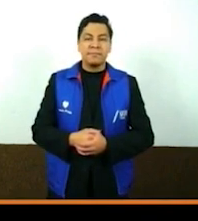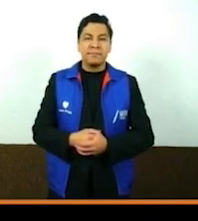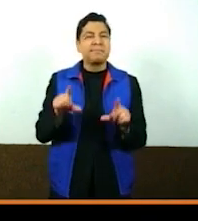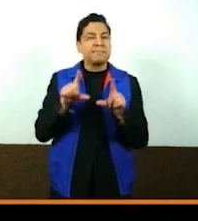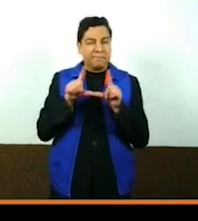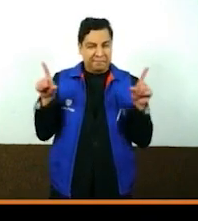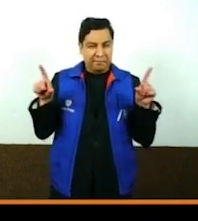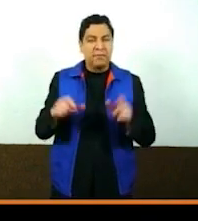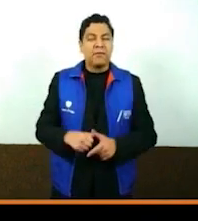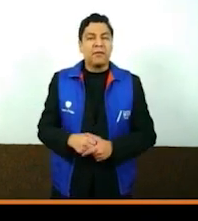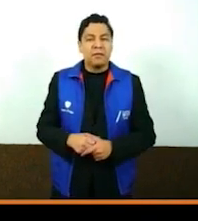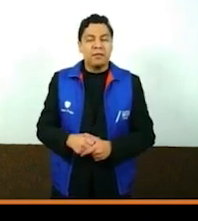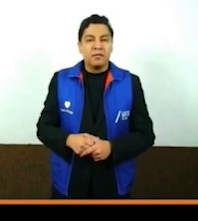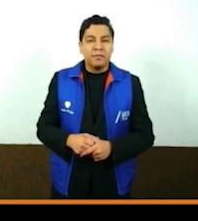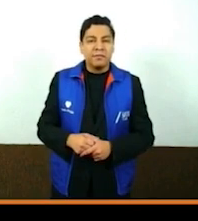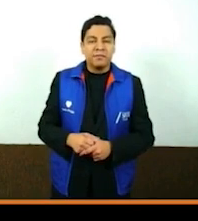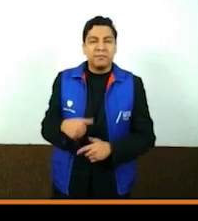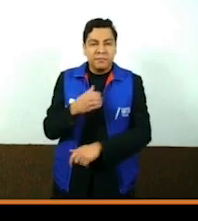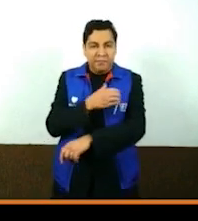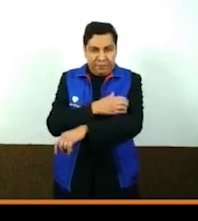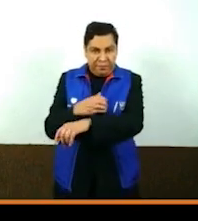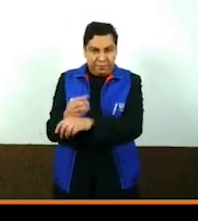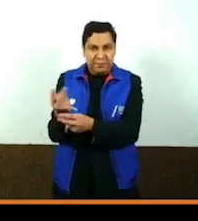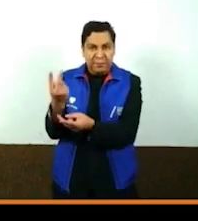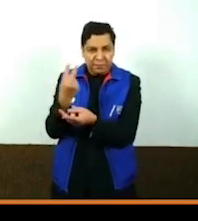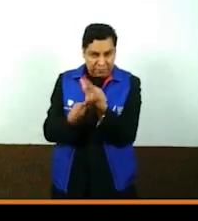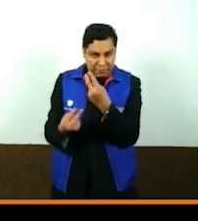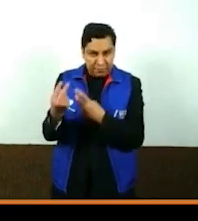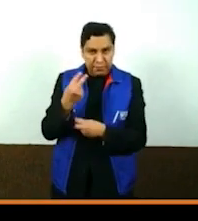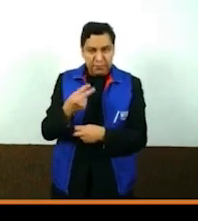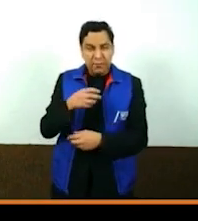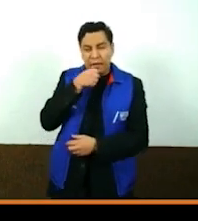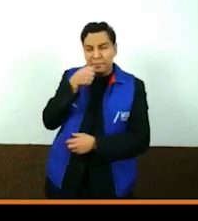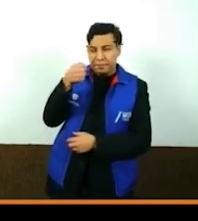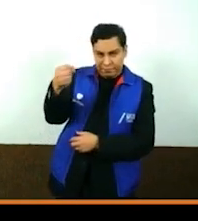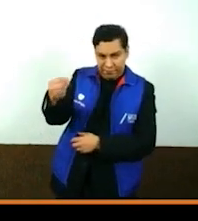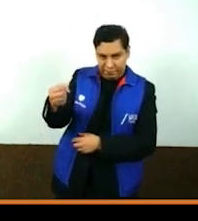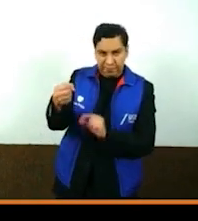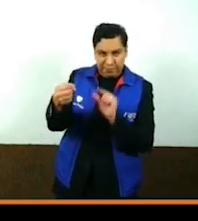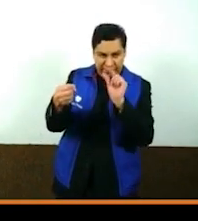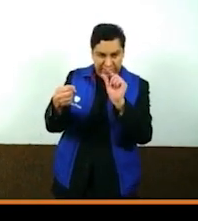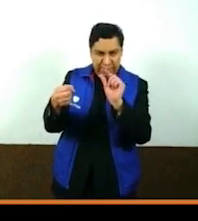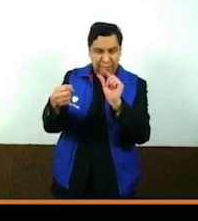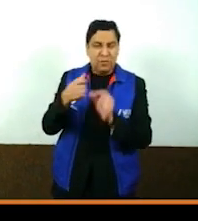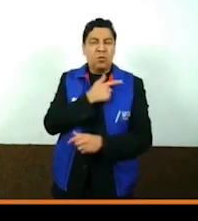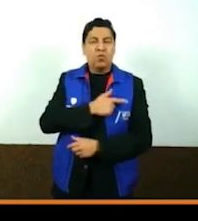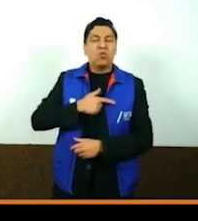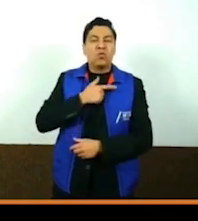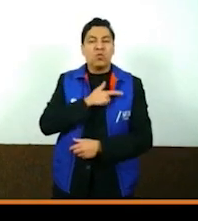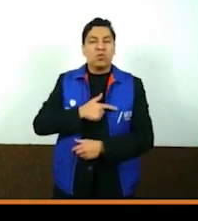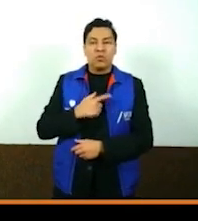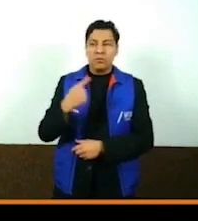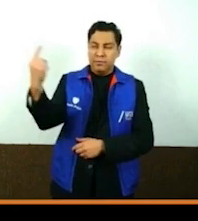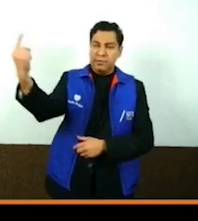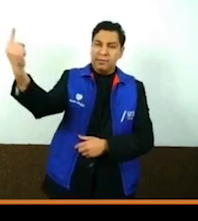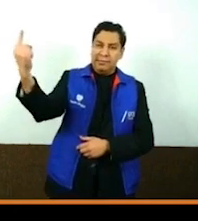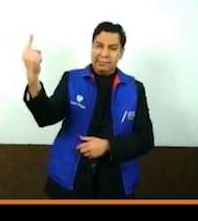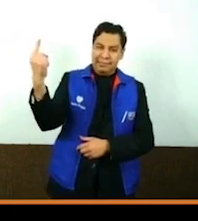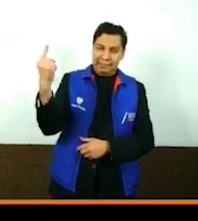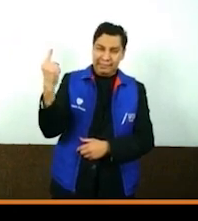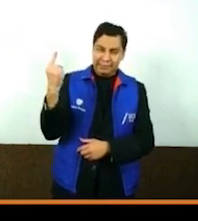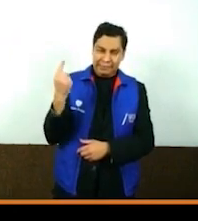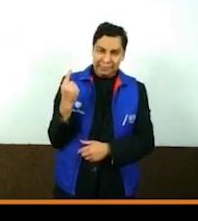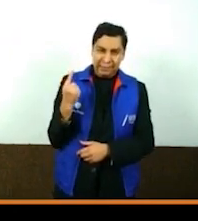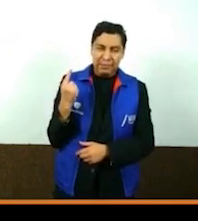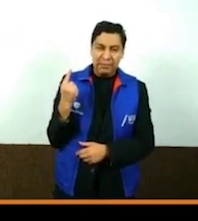Listo. Bueno, pues aquí nos está acompañando. Ahorita le vamos a pasar su micrófono y nos da mucho gusto recibir